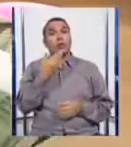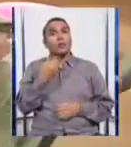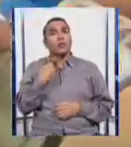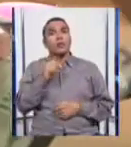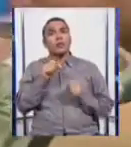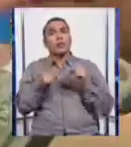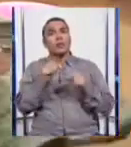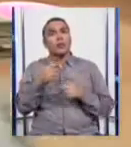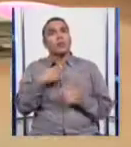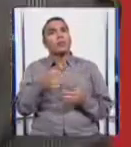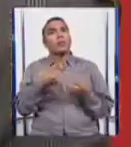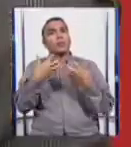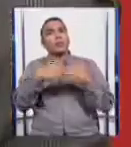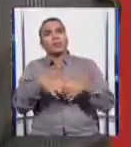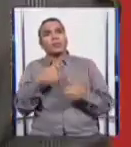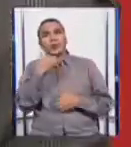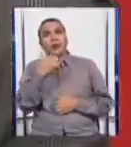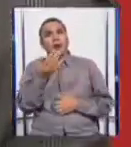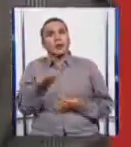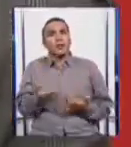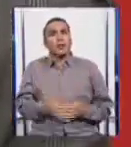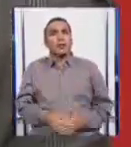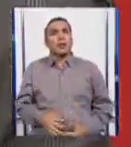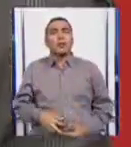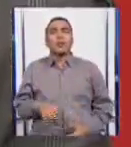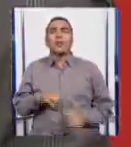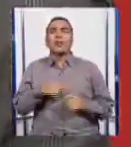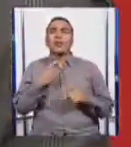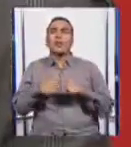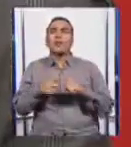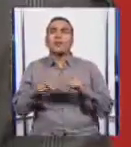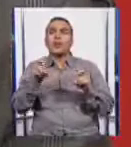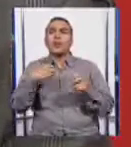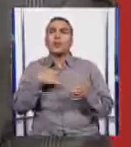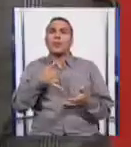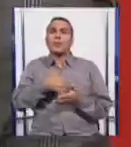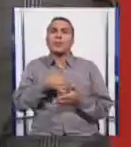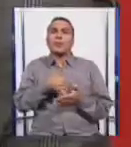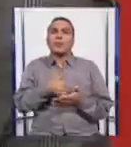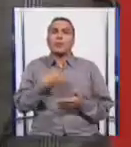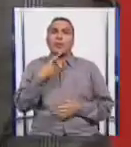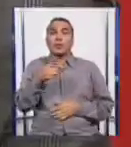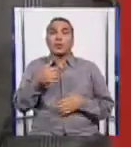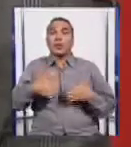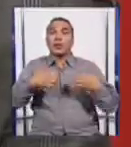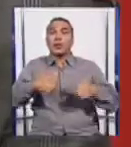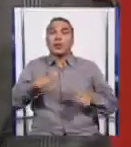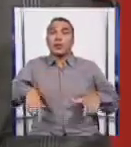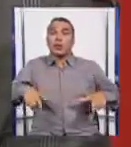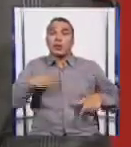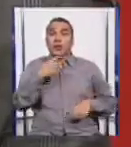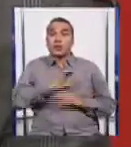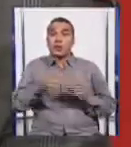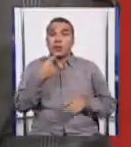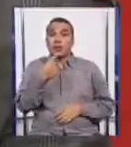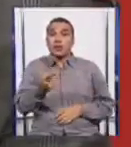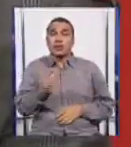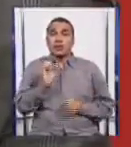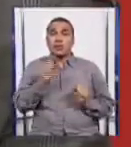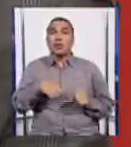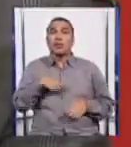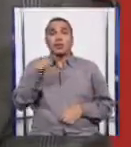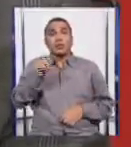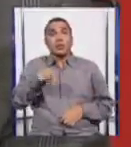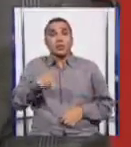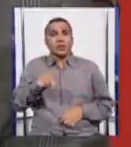Consultivo Empresarial y el Comité Consultivo Tributario, que lo ha anunciado el candidato Lenín Moreno, entendamos que lo que